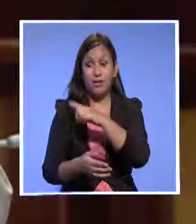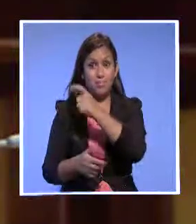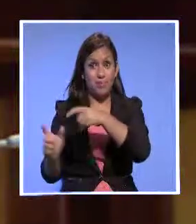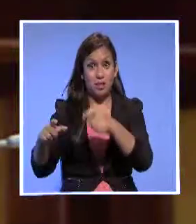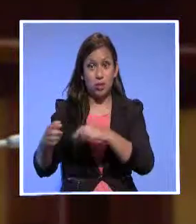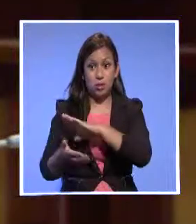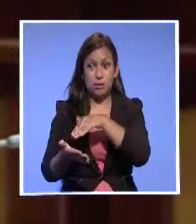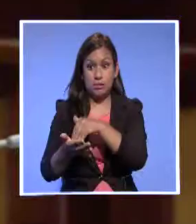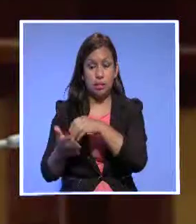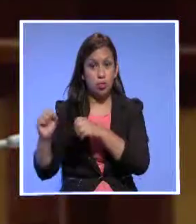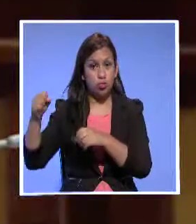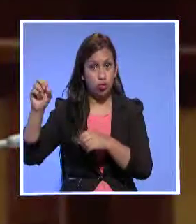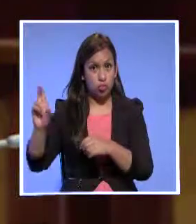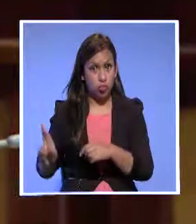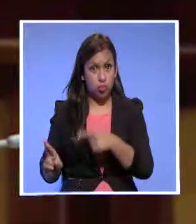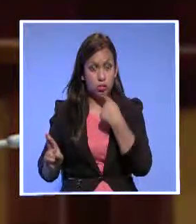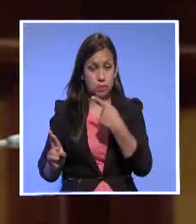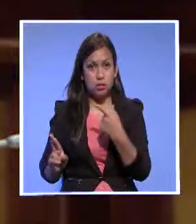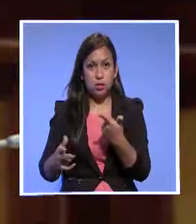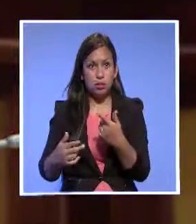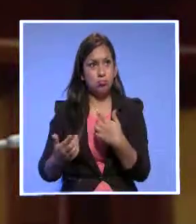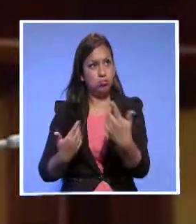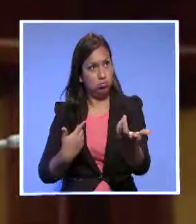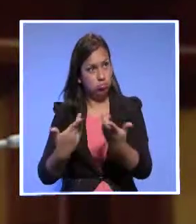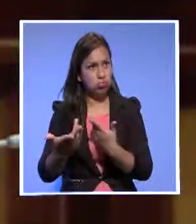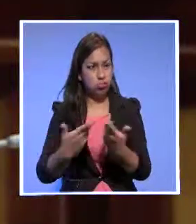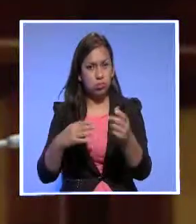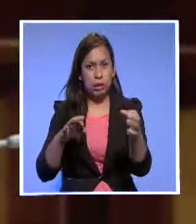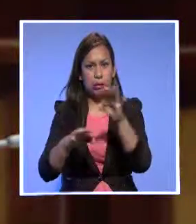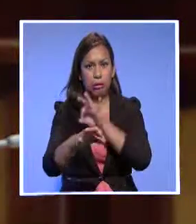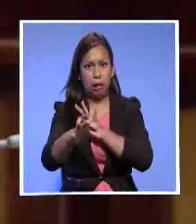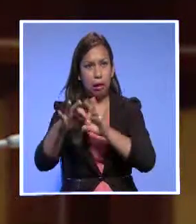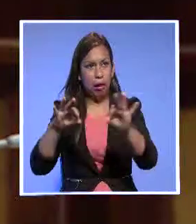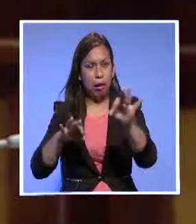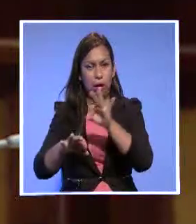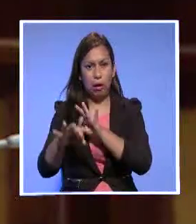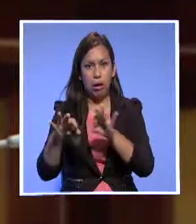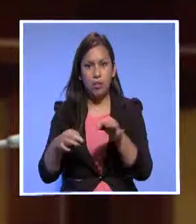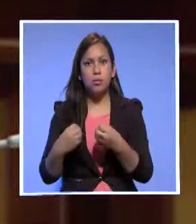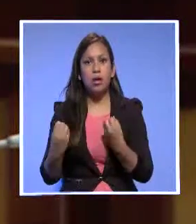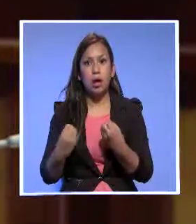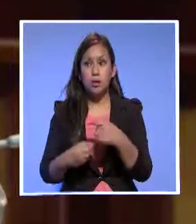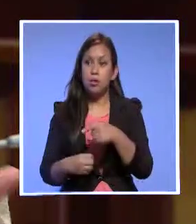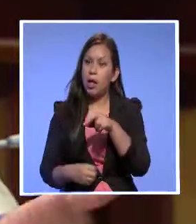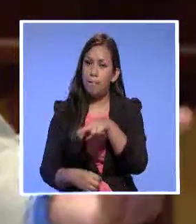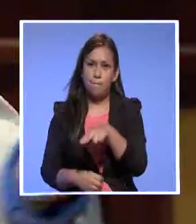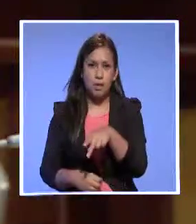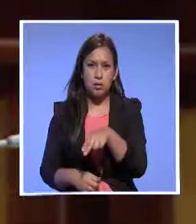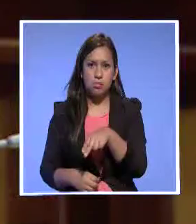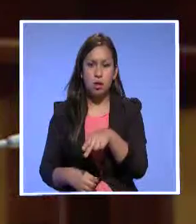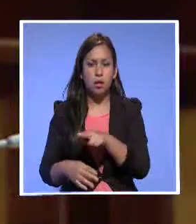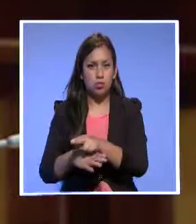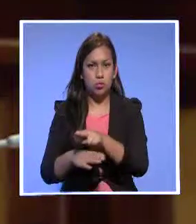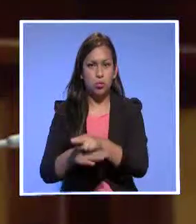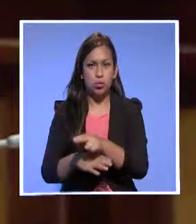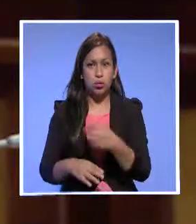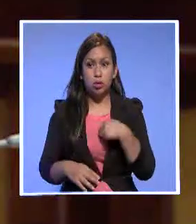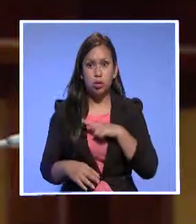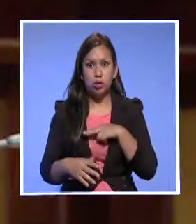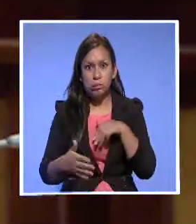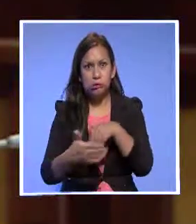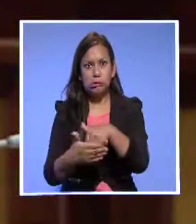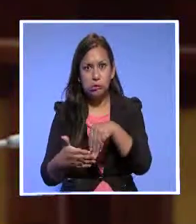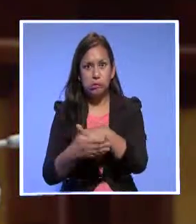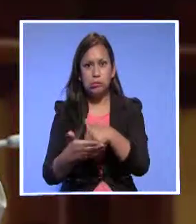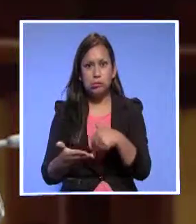intercambios bienes y servicios con la provincia del guayas o específicamente con wise que está utilizando esta ruta nosotros no tenemos paso lateral y en estos